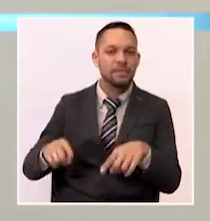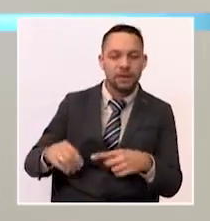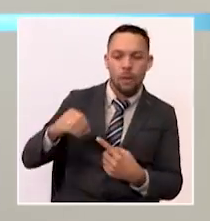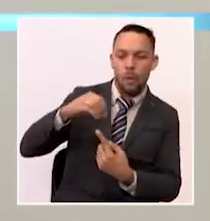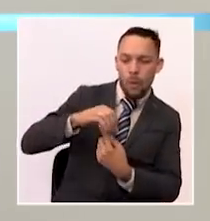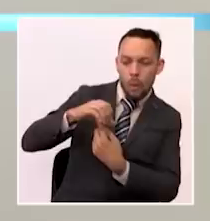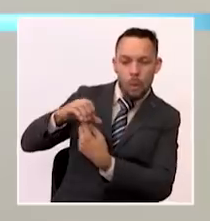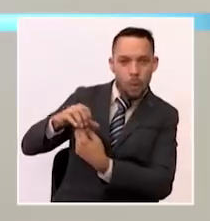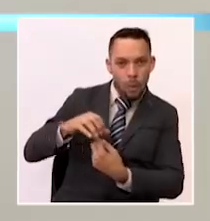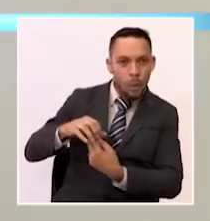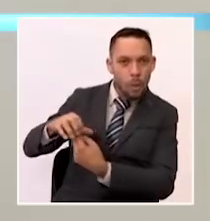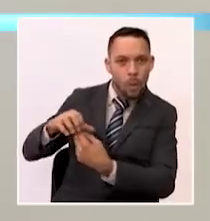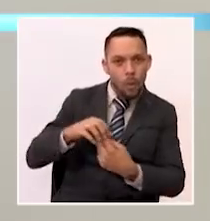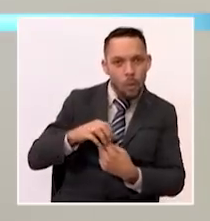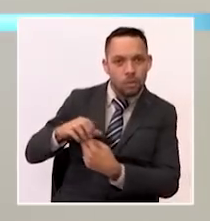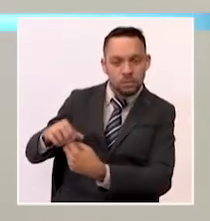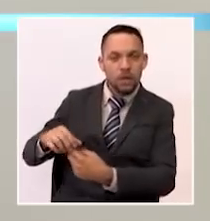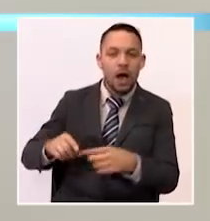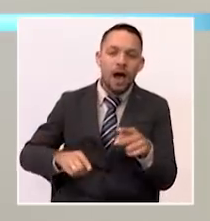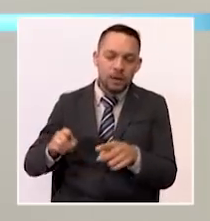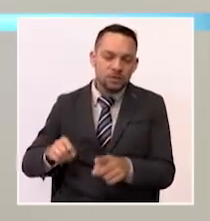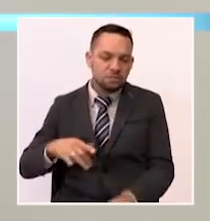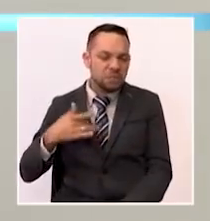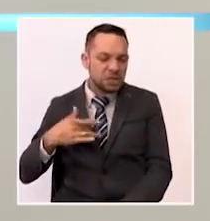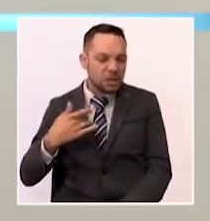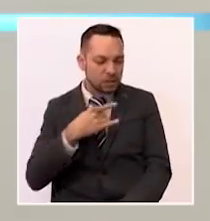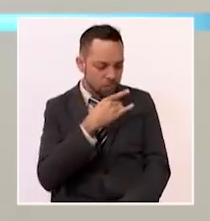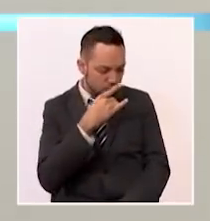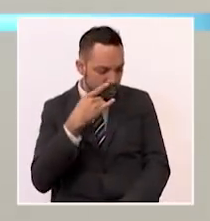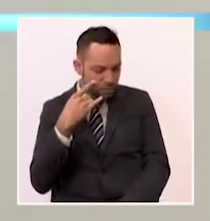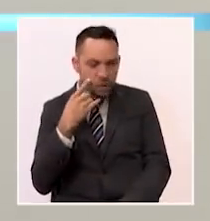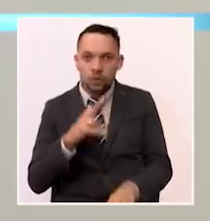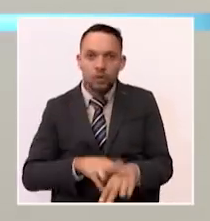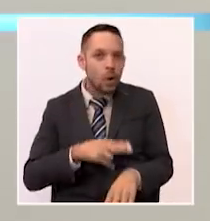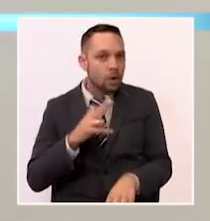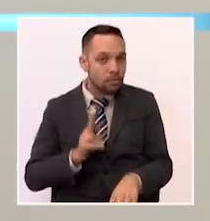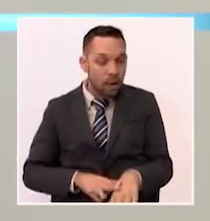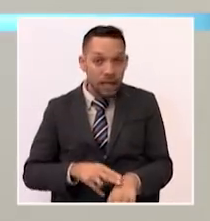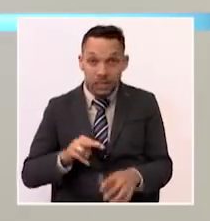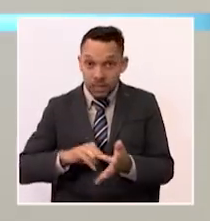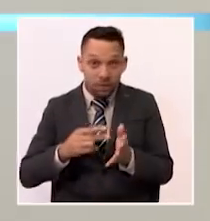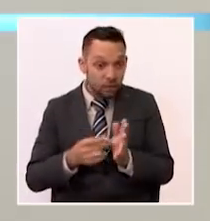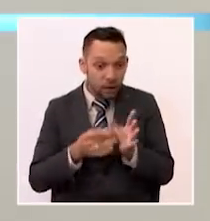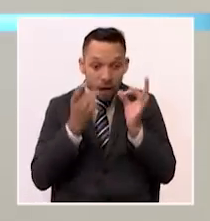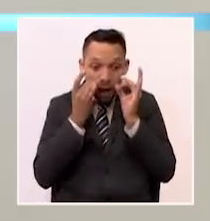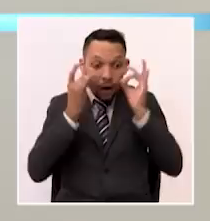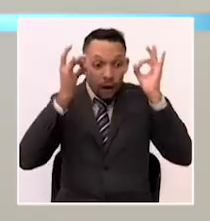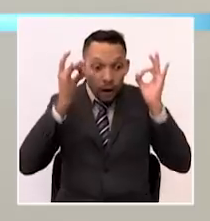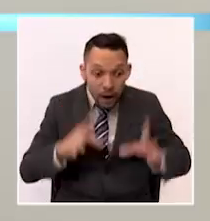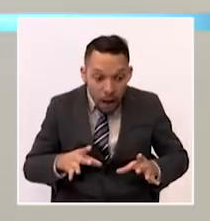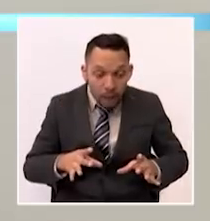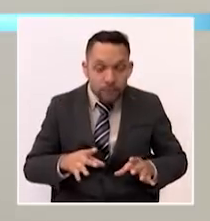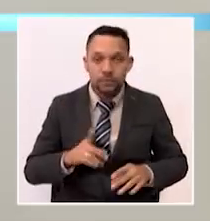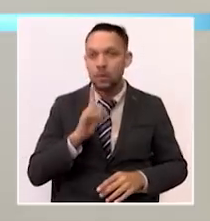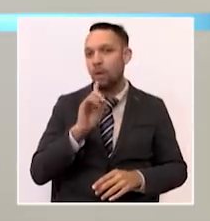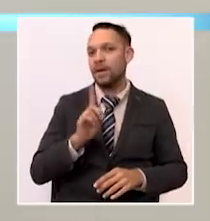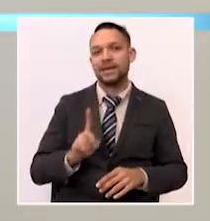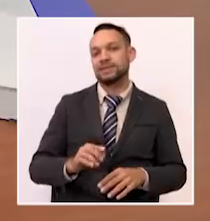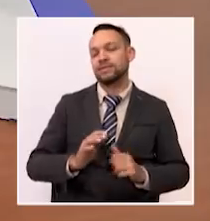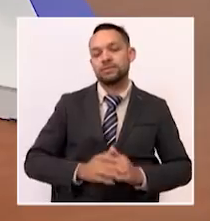y que puedan producir algún olor o alguna coloración sin que sea anormal encontrarlas. Perfecto,